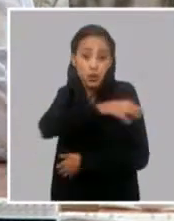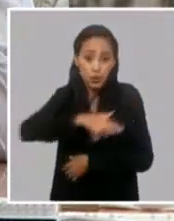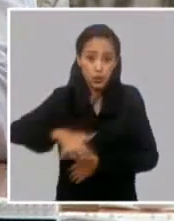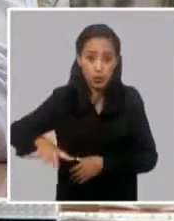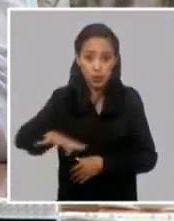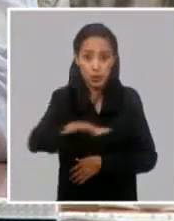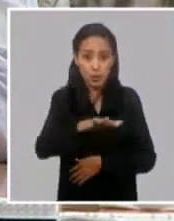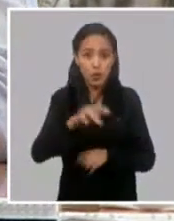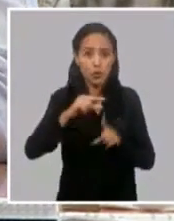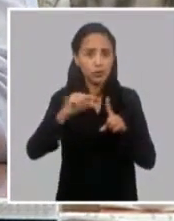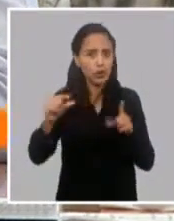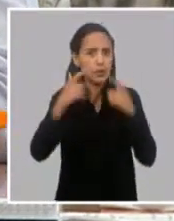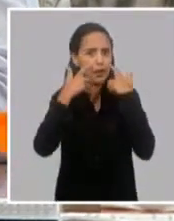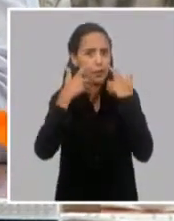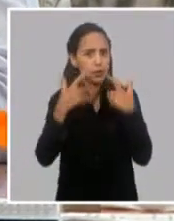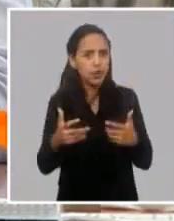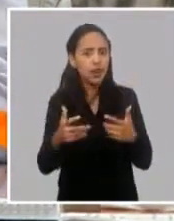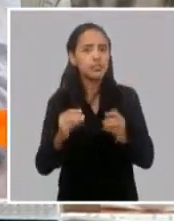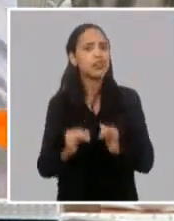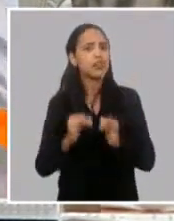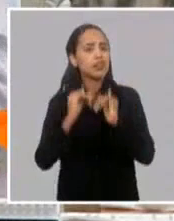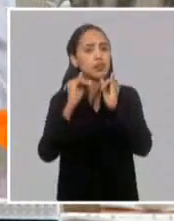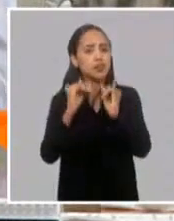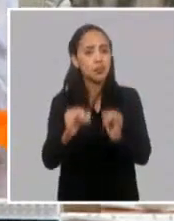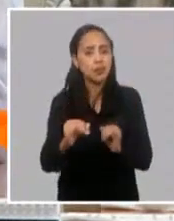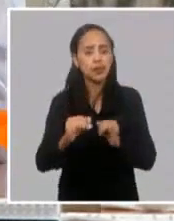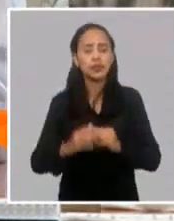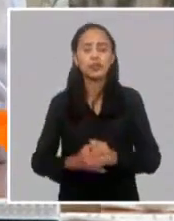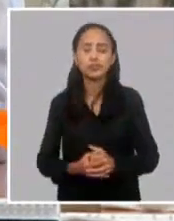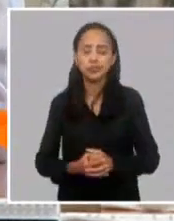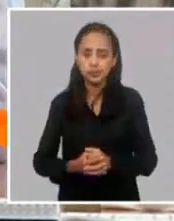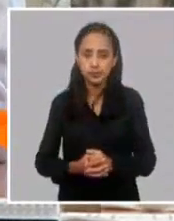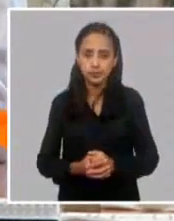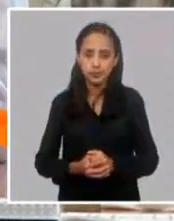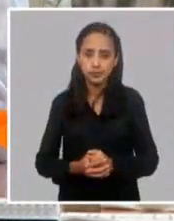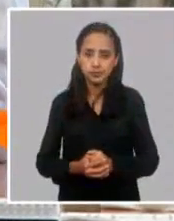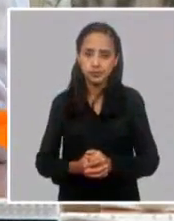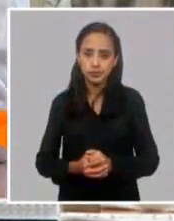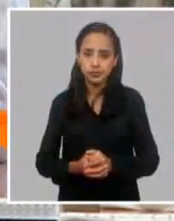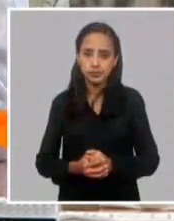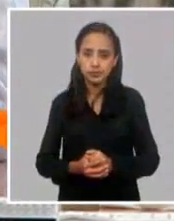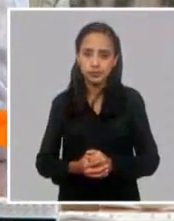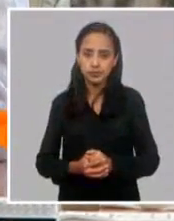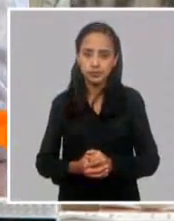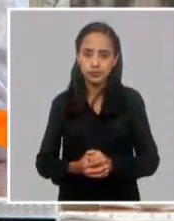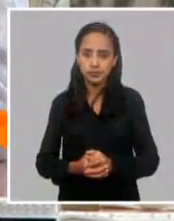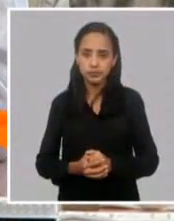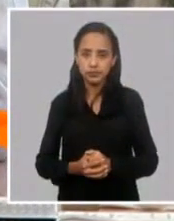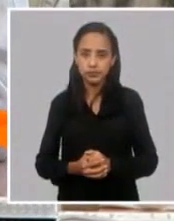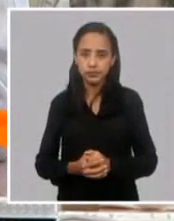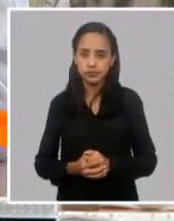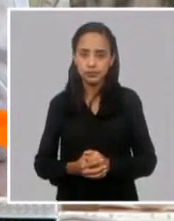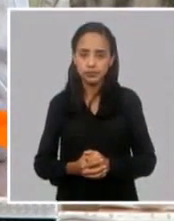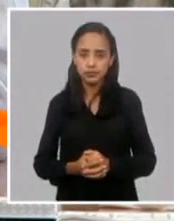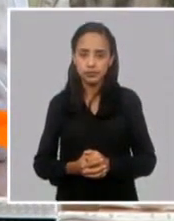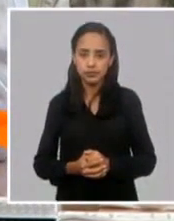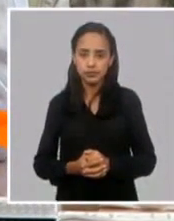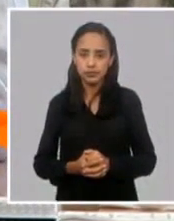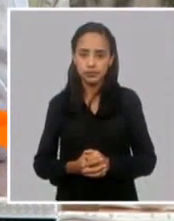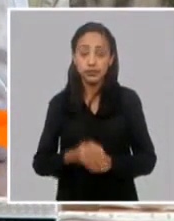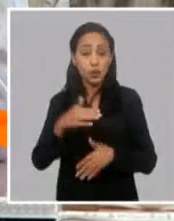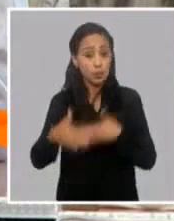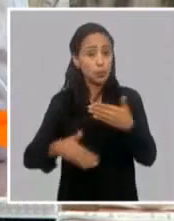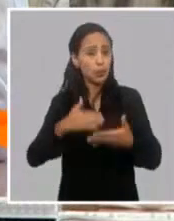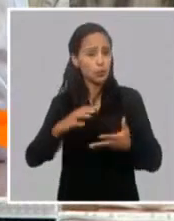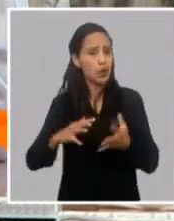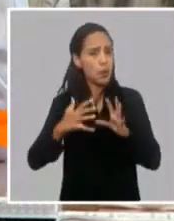la población cubana, para poder brindar información, para presentar puntos de vista sobre problemas